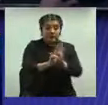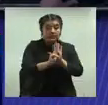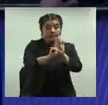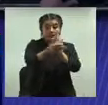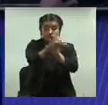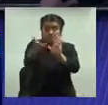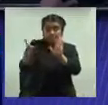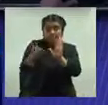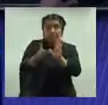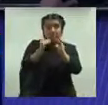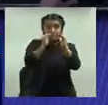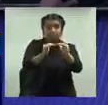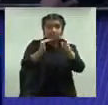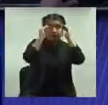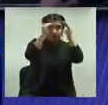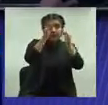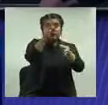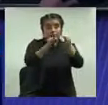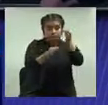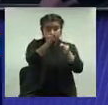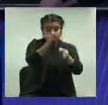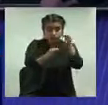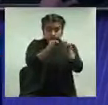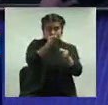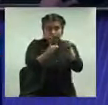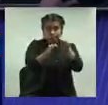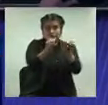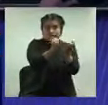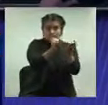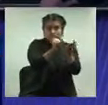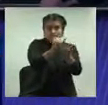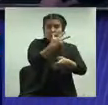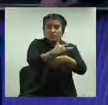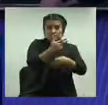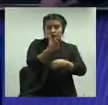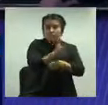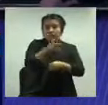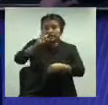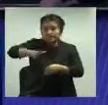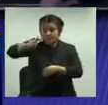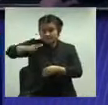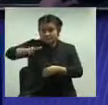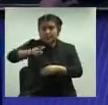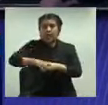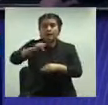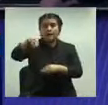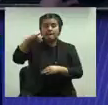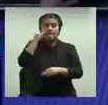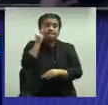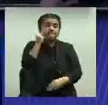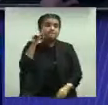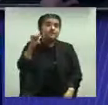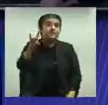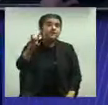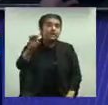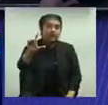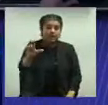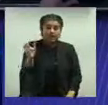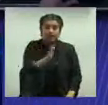Representante de la Corte de Apelaciones del Organismo Judicial. Licenciado Miguel Colop